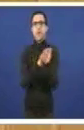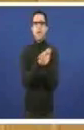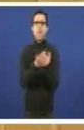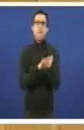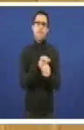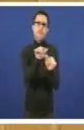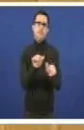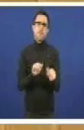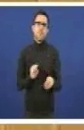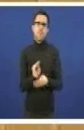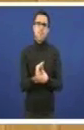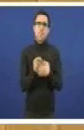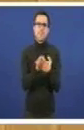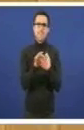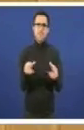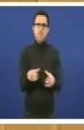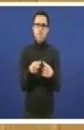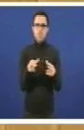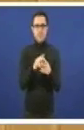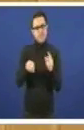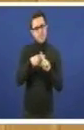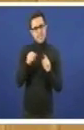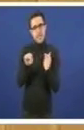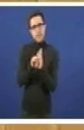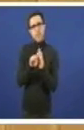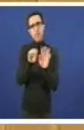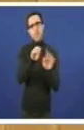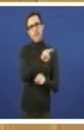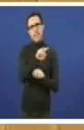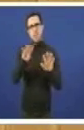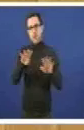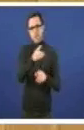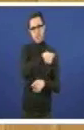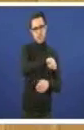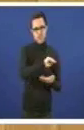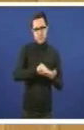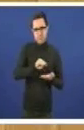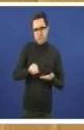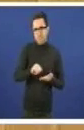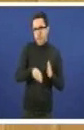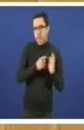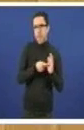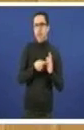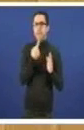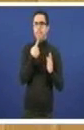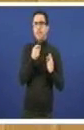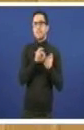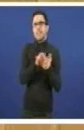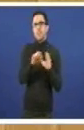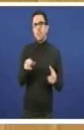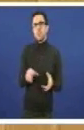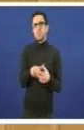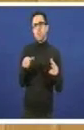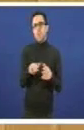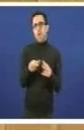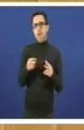e xa lle explicamos que nes artigo 29 que vostedes redactaron decía que os servizos sociais os prestan